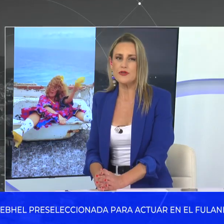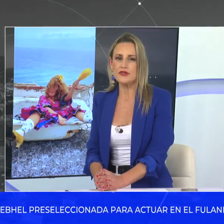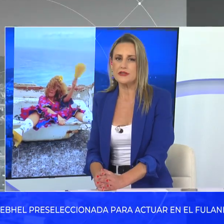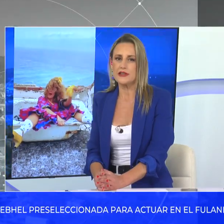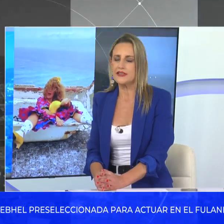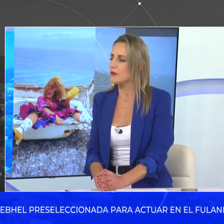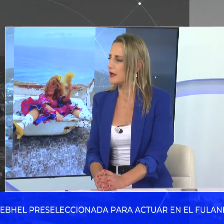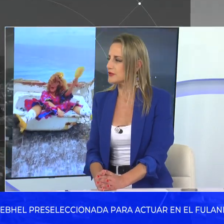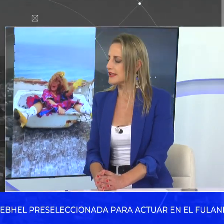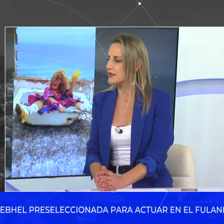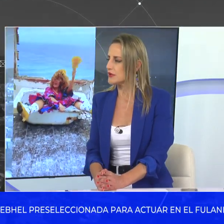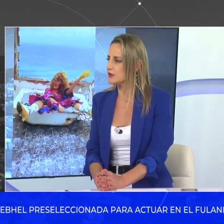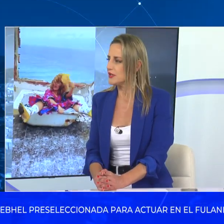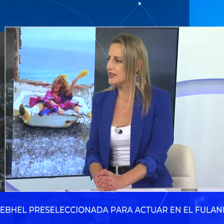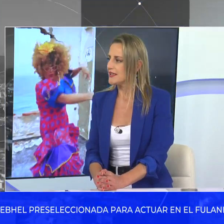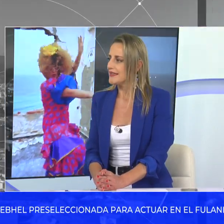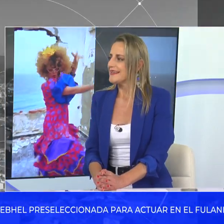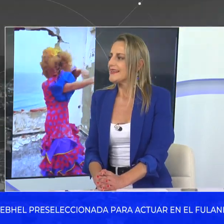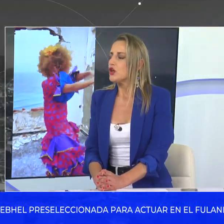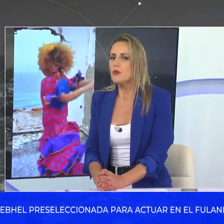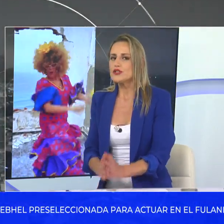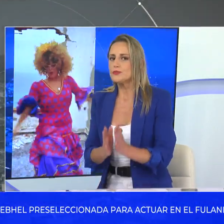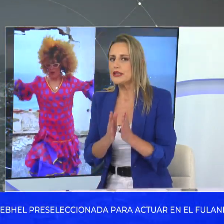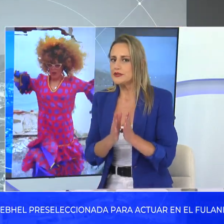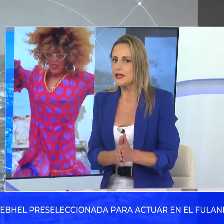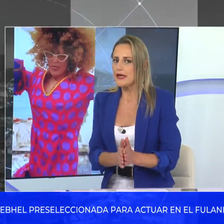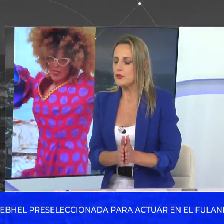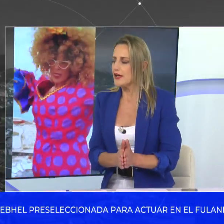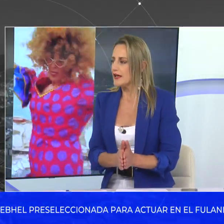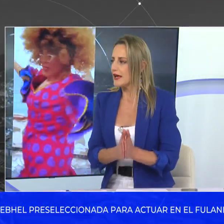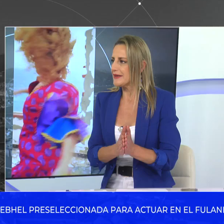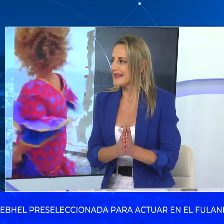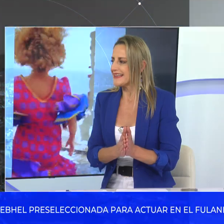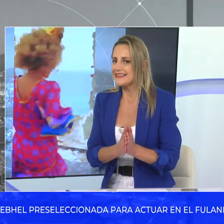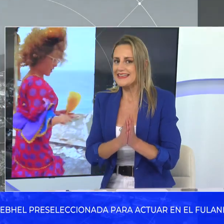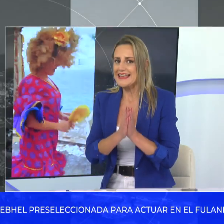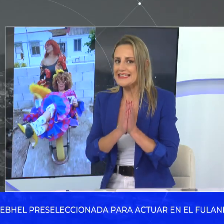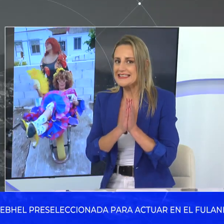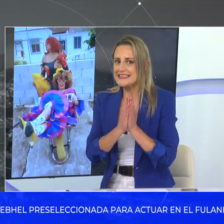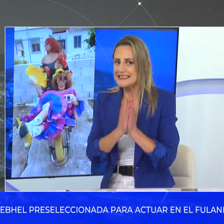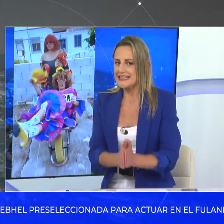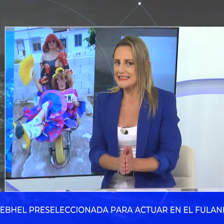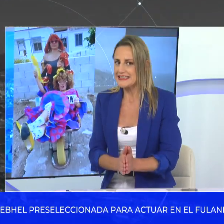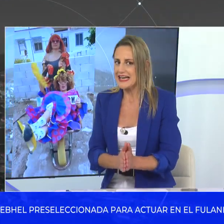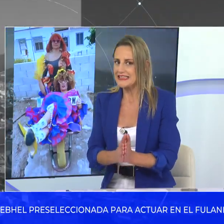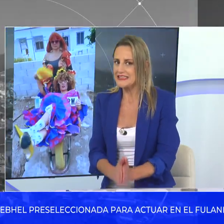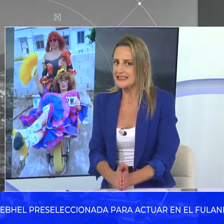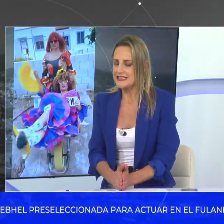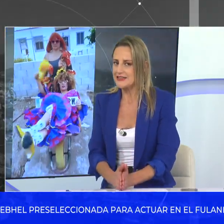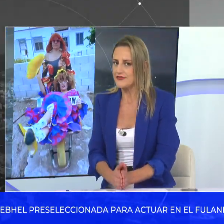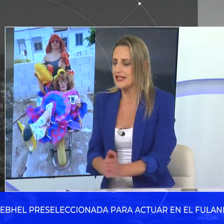tenemos tiempo para votar hasta cuándo hasta el viernes cómo se puede votar Para apoyar a evel a quedar entre las tres